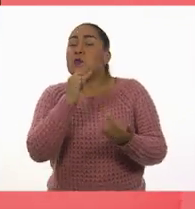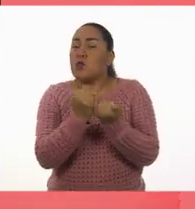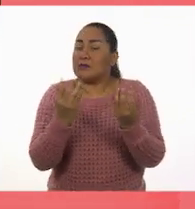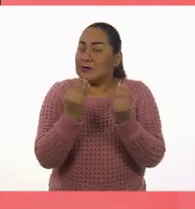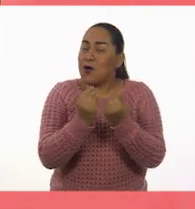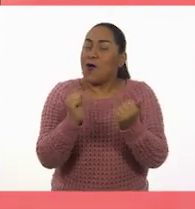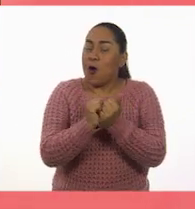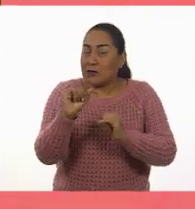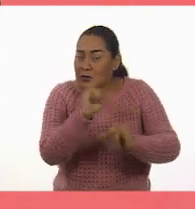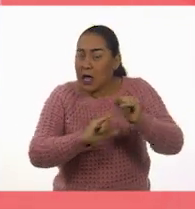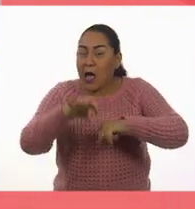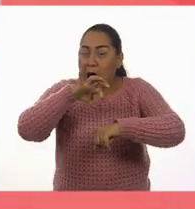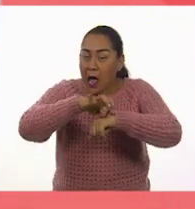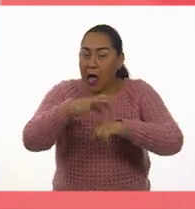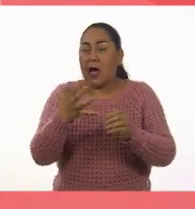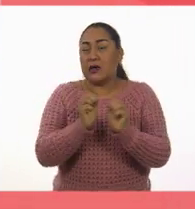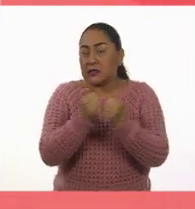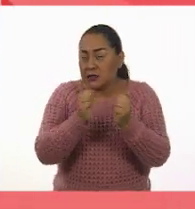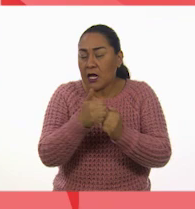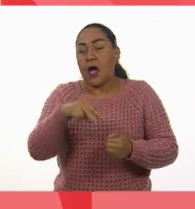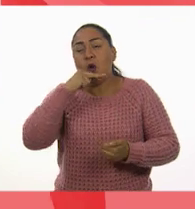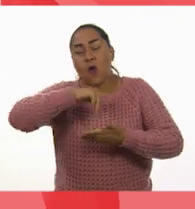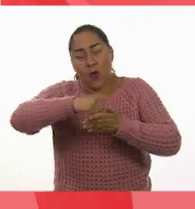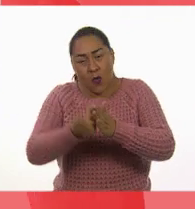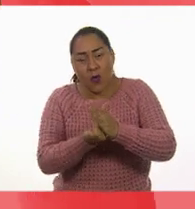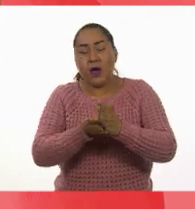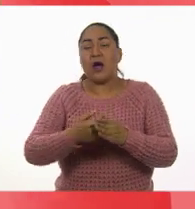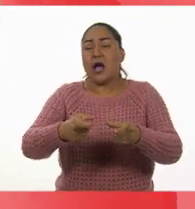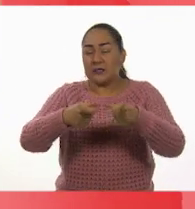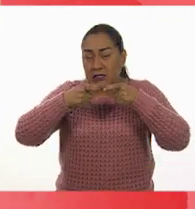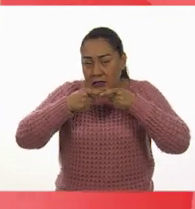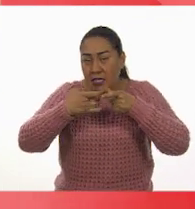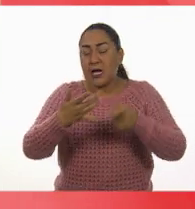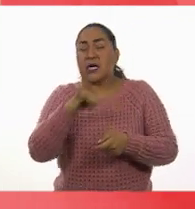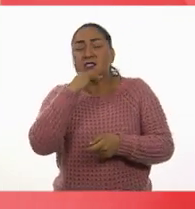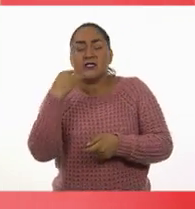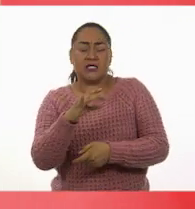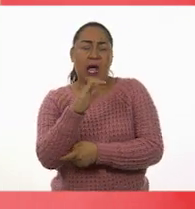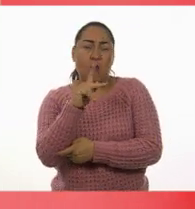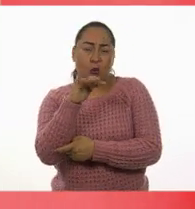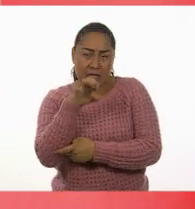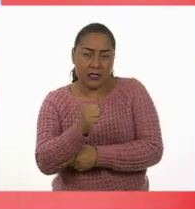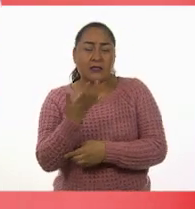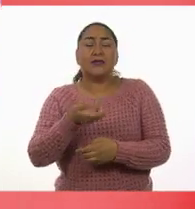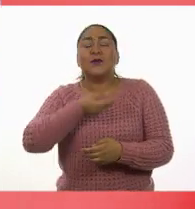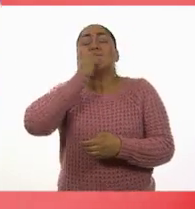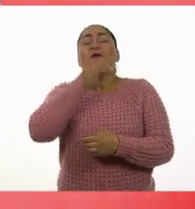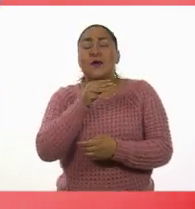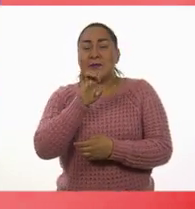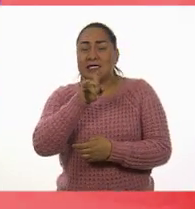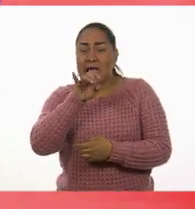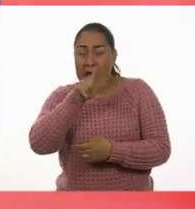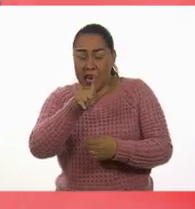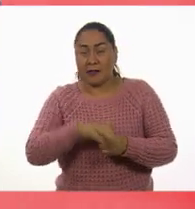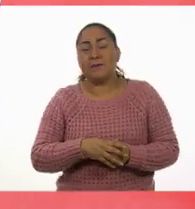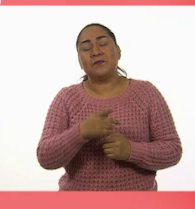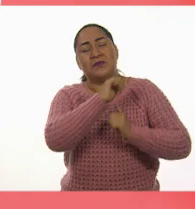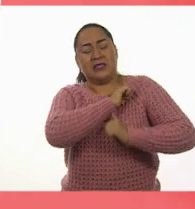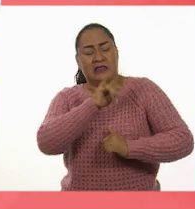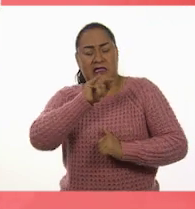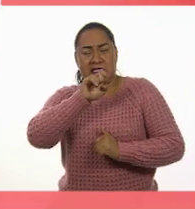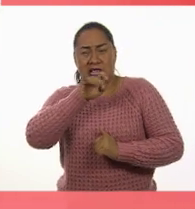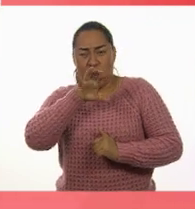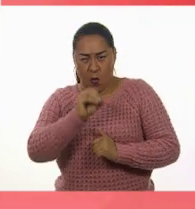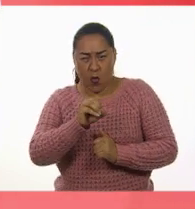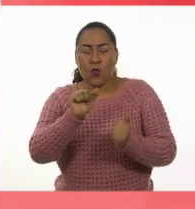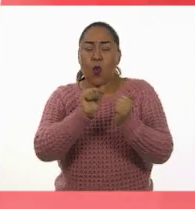de carnitas, chicharrón, aguacate, tostadas, chiles capones y el mezcal. El fiambre tixleco, preparado